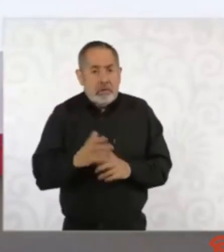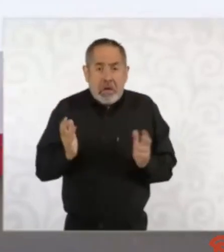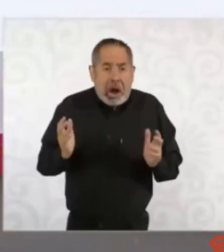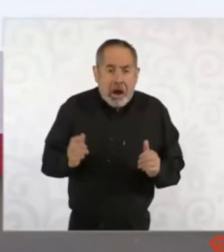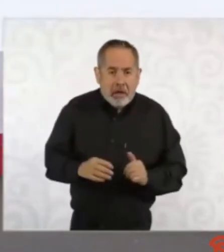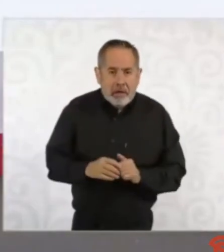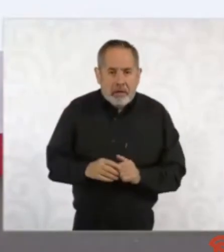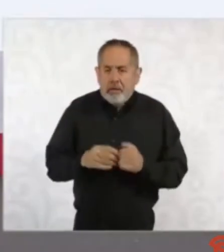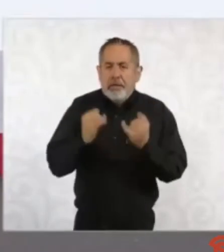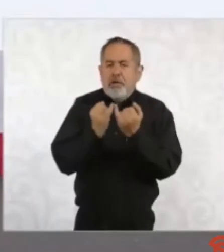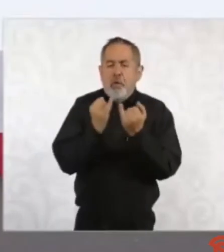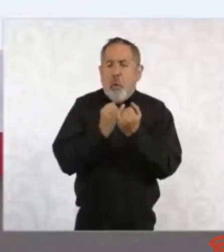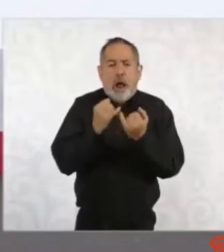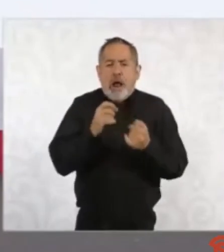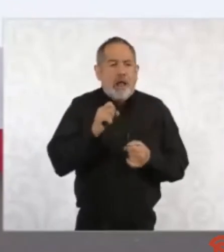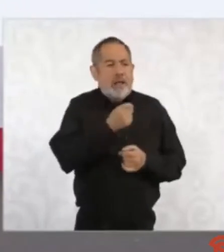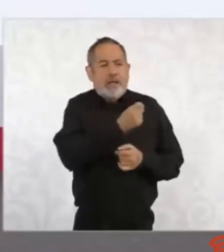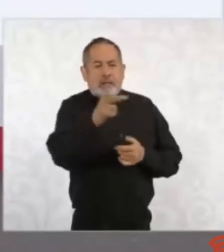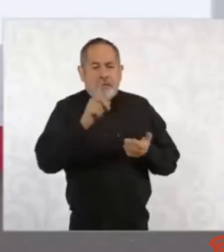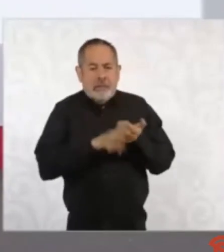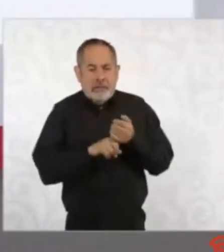se diga que se expresan